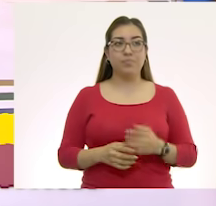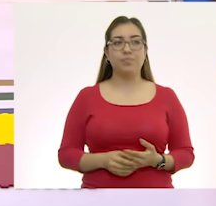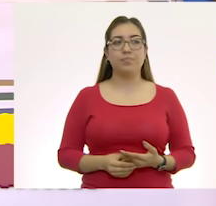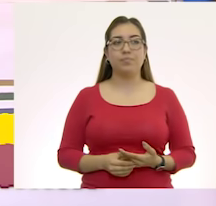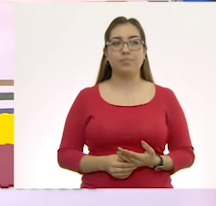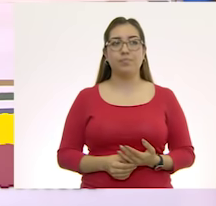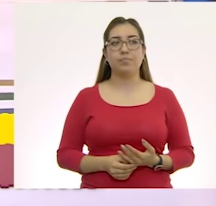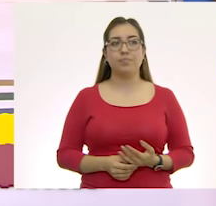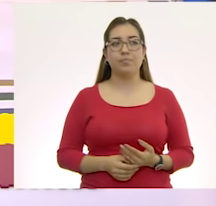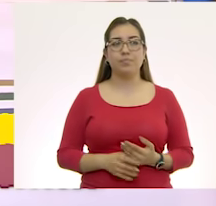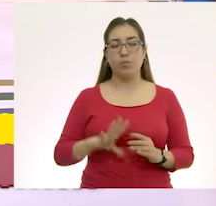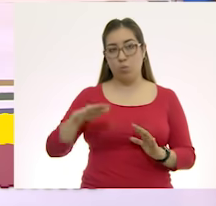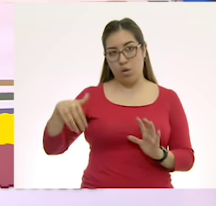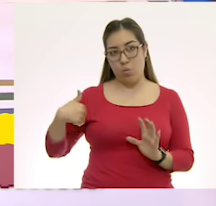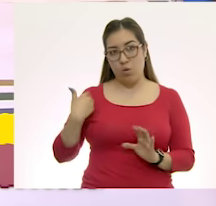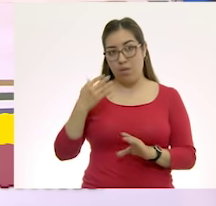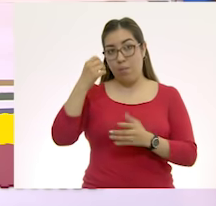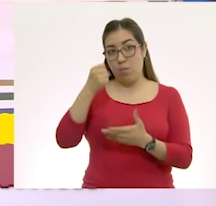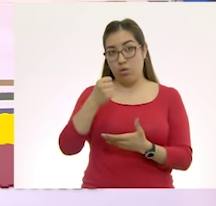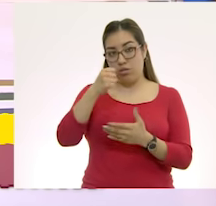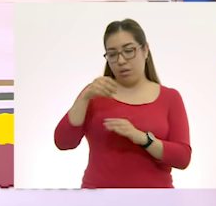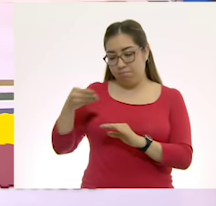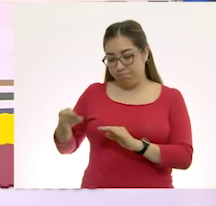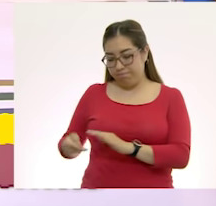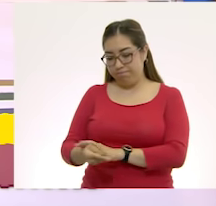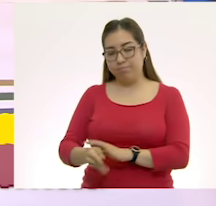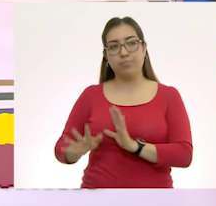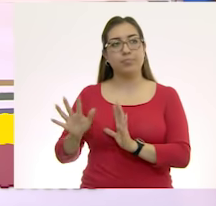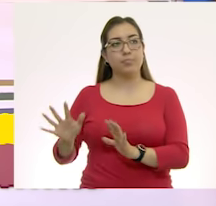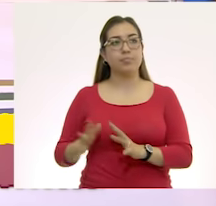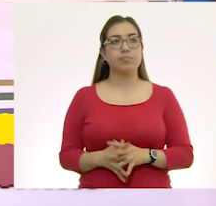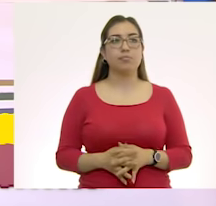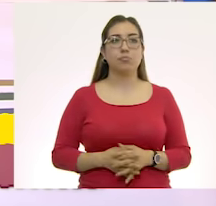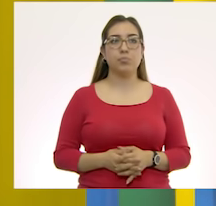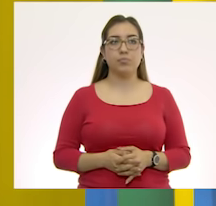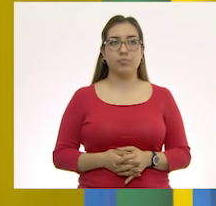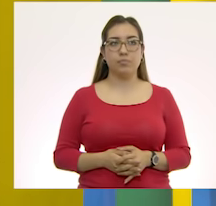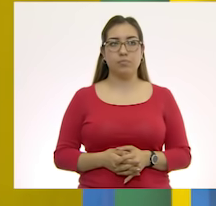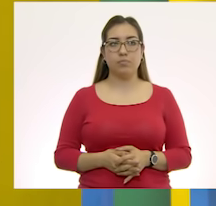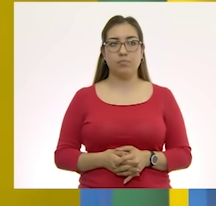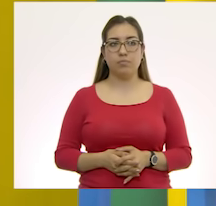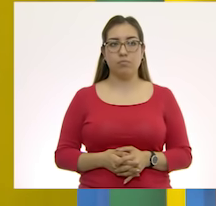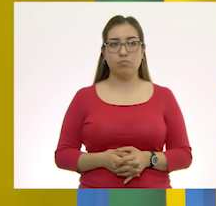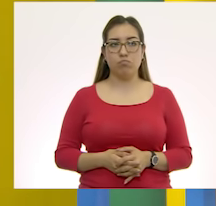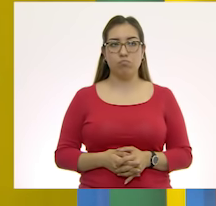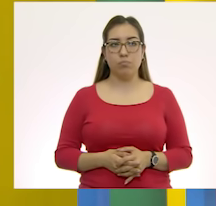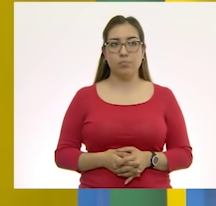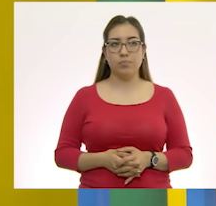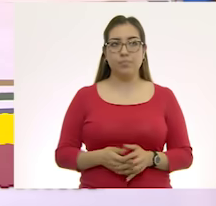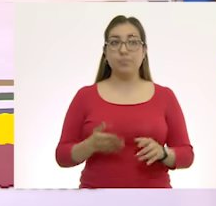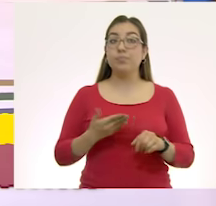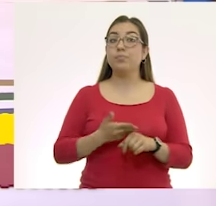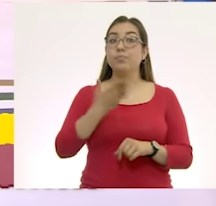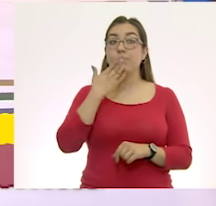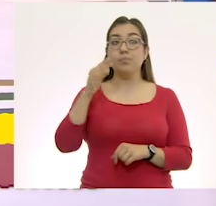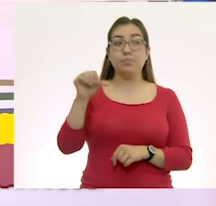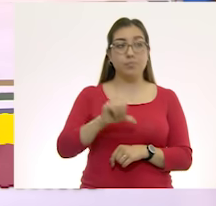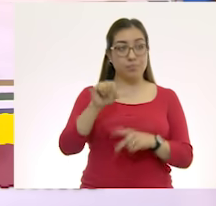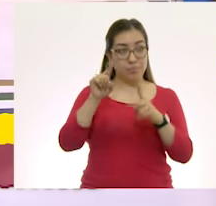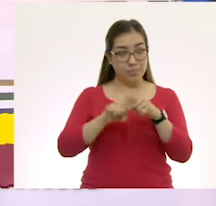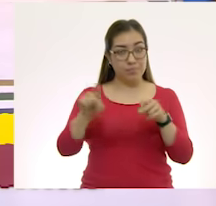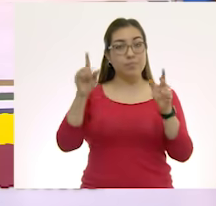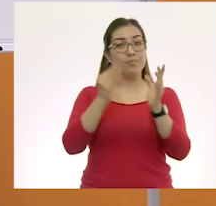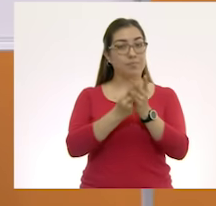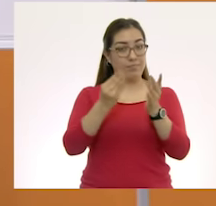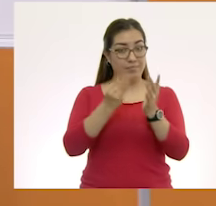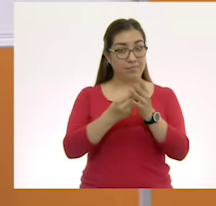lo voy a guardar aquí en su bolsita, igual para que no se contamine no se ensucie, nada. Sí. Bien, vamos a iniciar la clase del día de